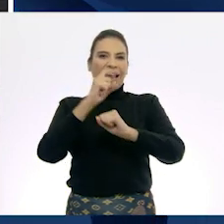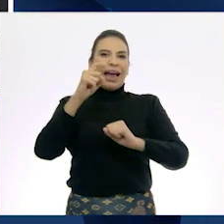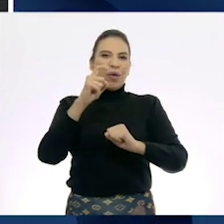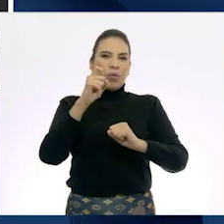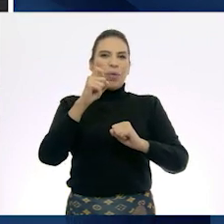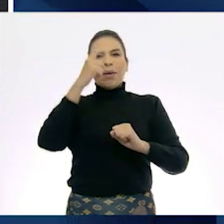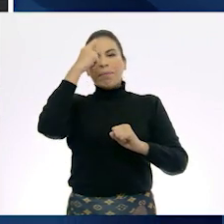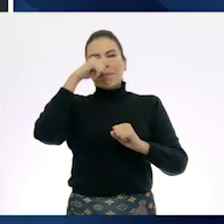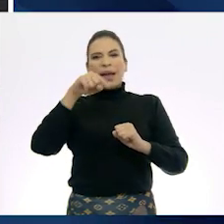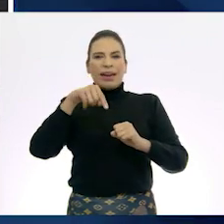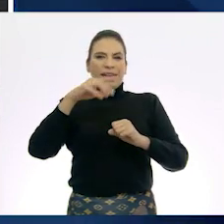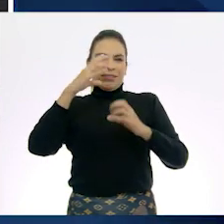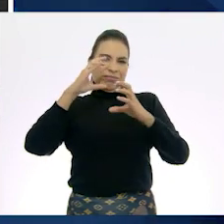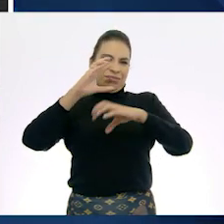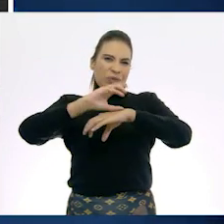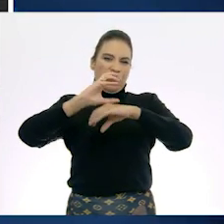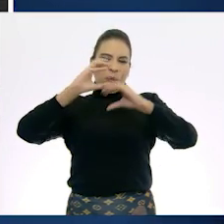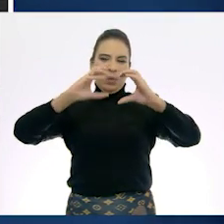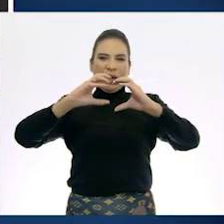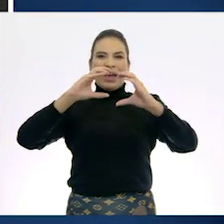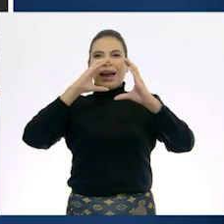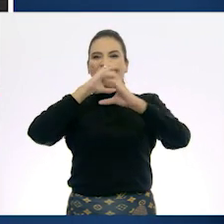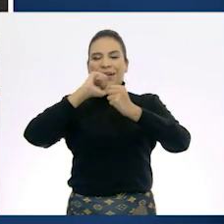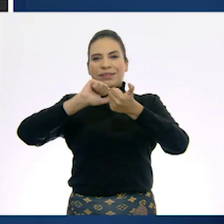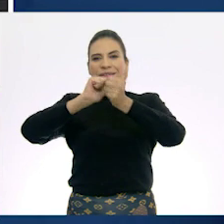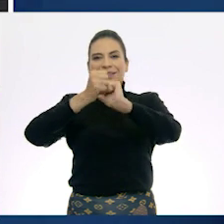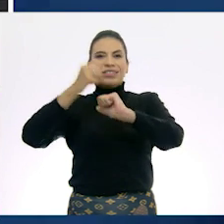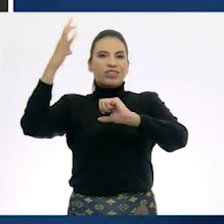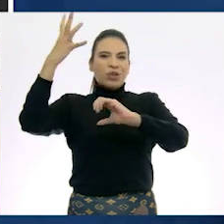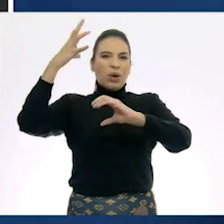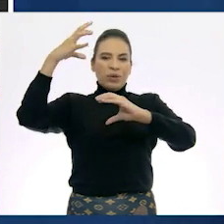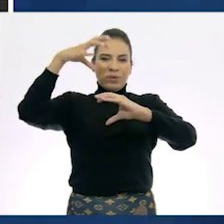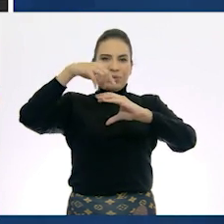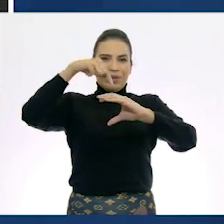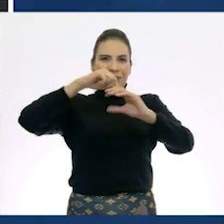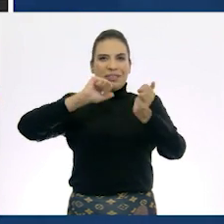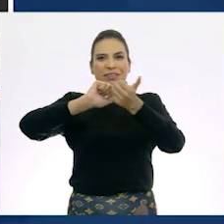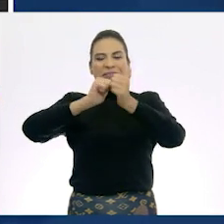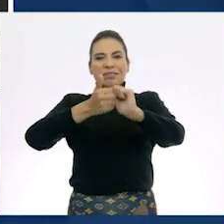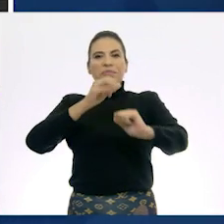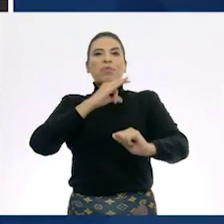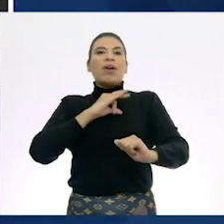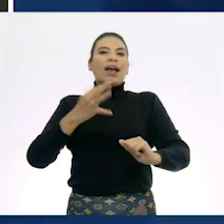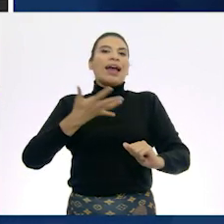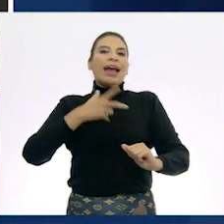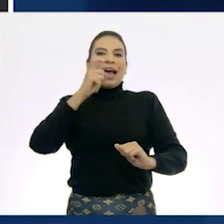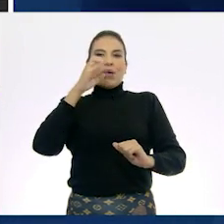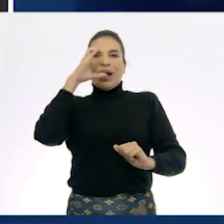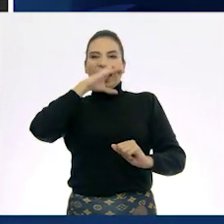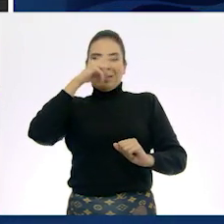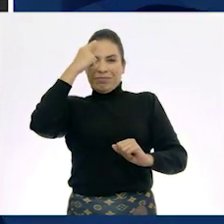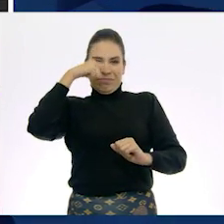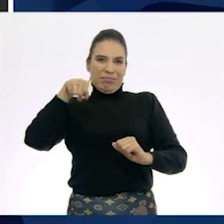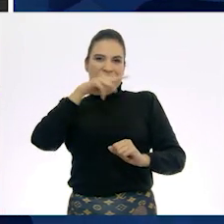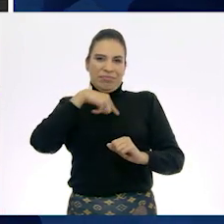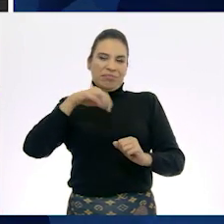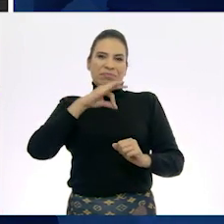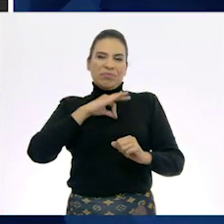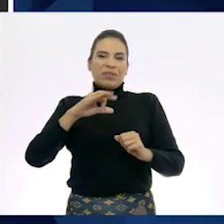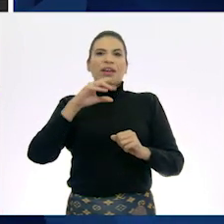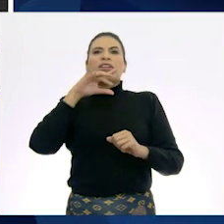para los calentadores. Ahora ya tenemos la energía solar y con esto pues vamos a poder tener agua caliente, pero ya